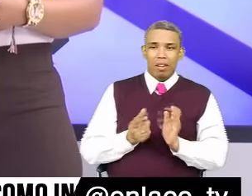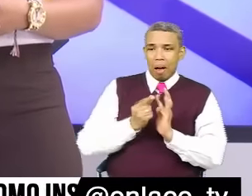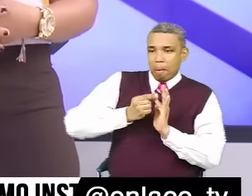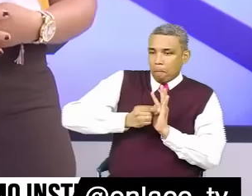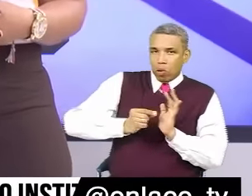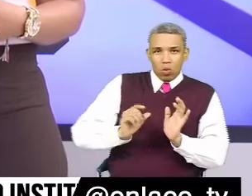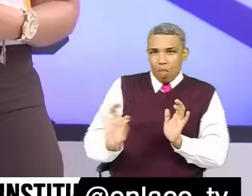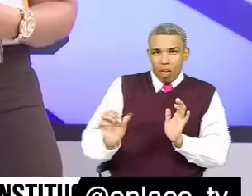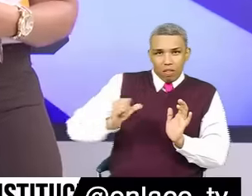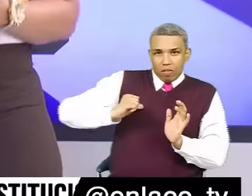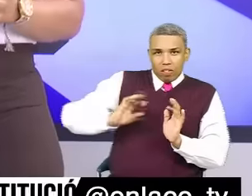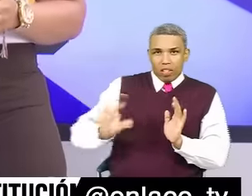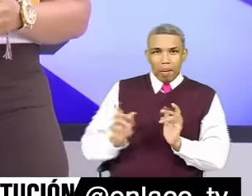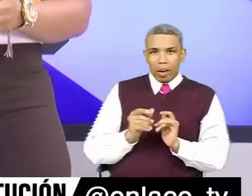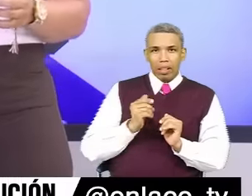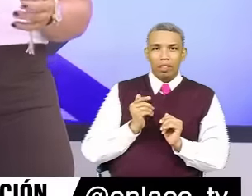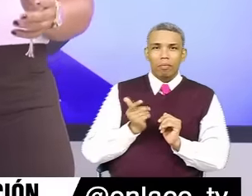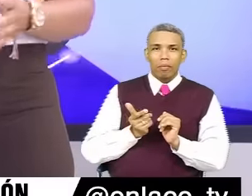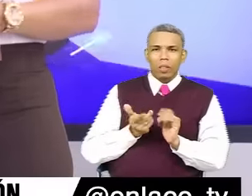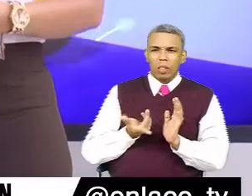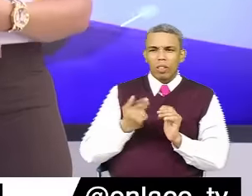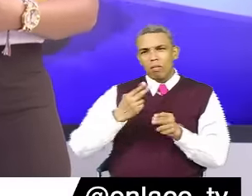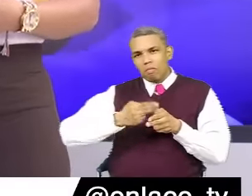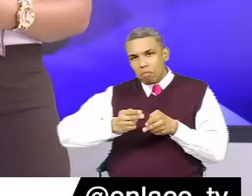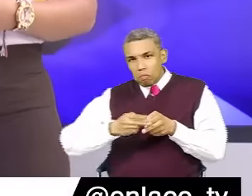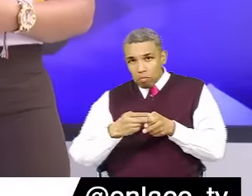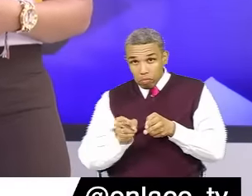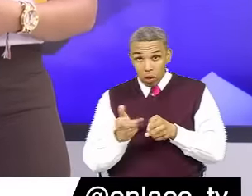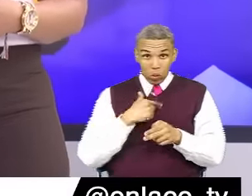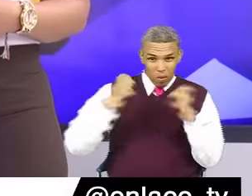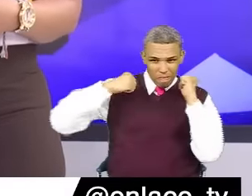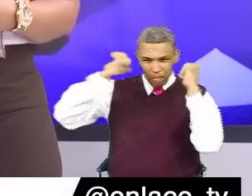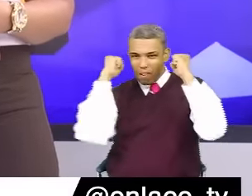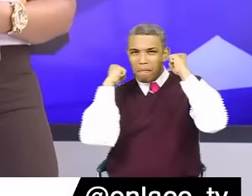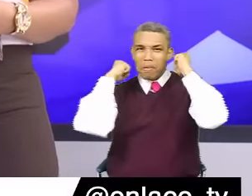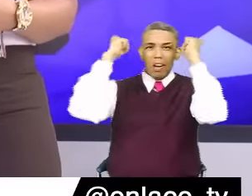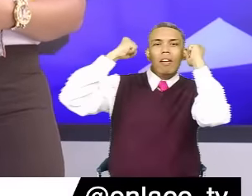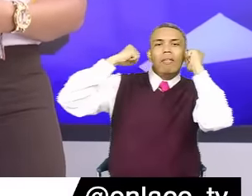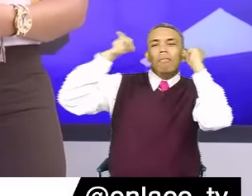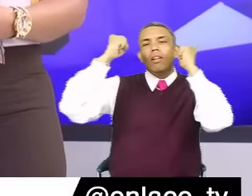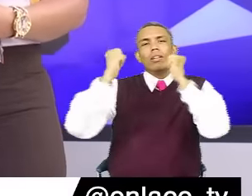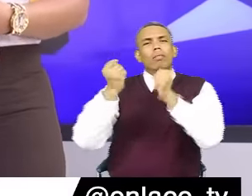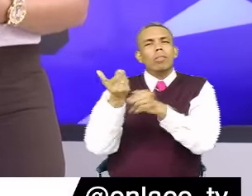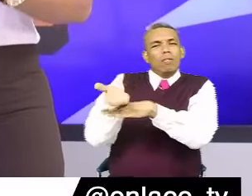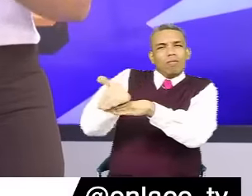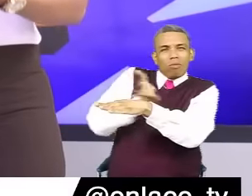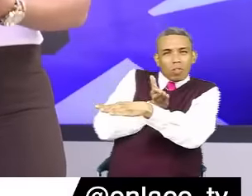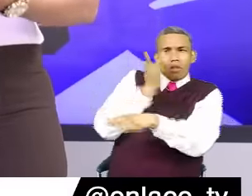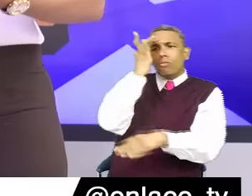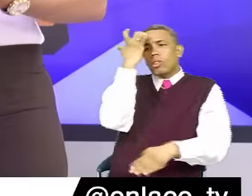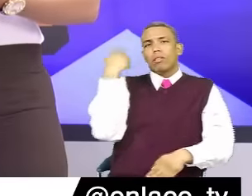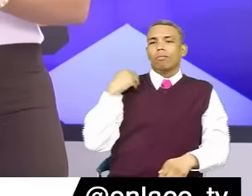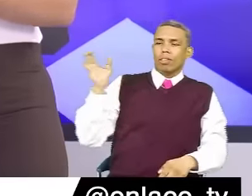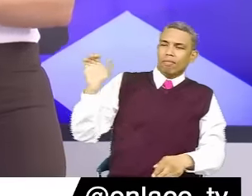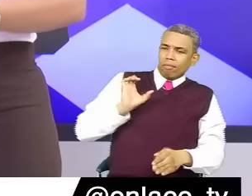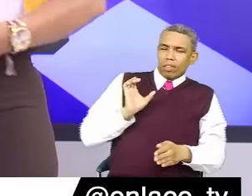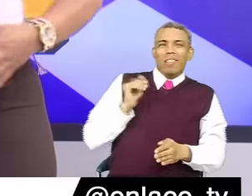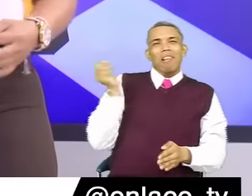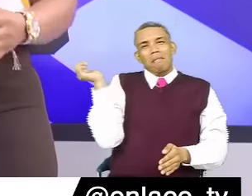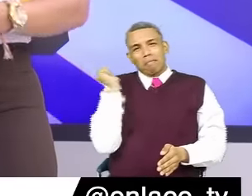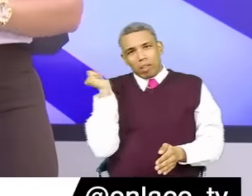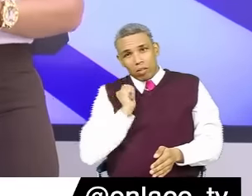viernes 16 de septiembre. Exigen, según ellas, de parte del gobierno nacional beneficios para pensionarse y el respectivo pago de